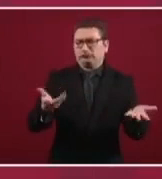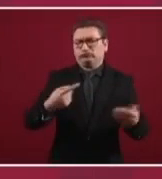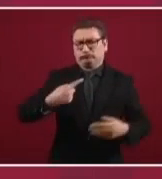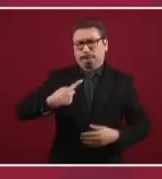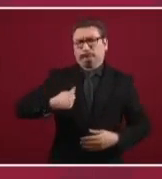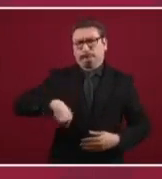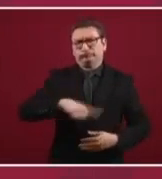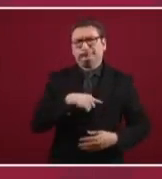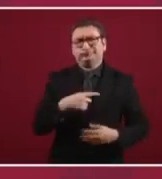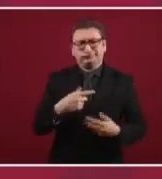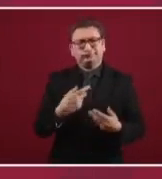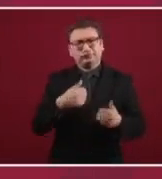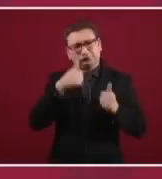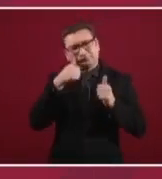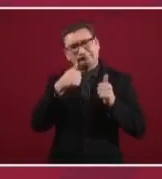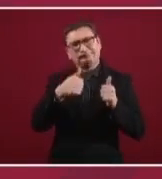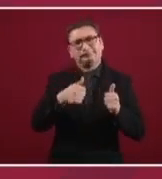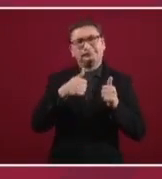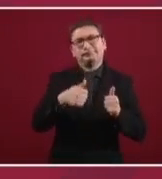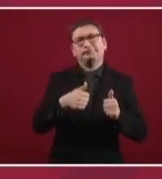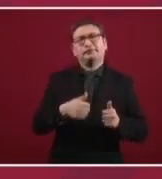estamos